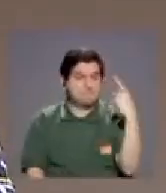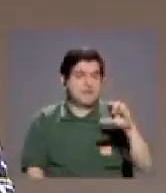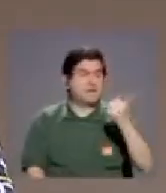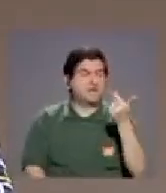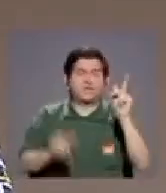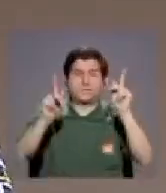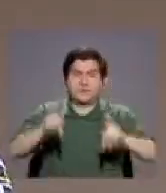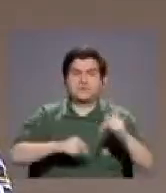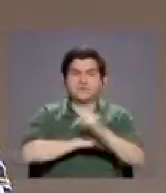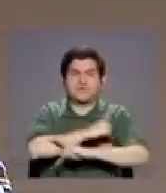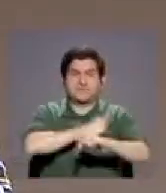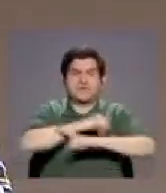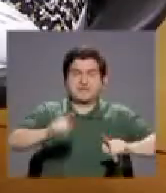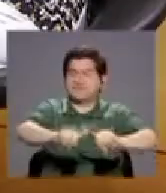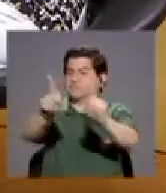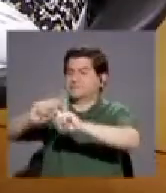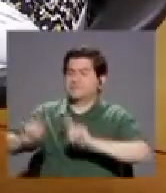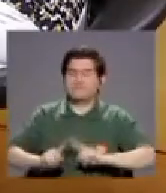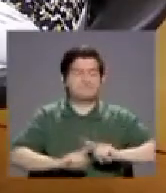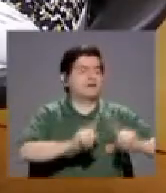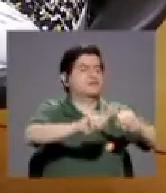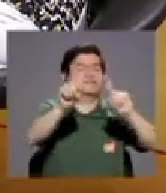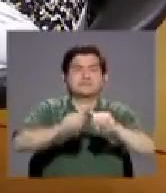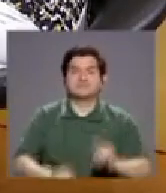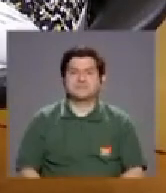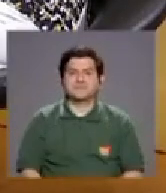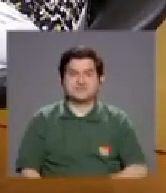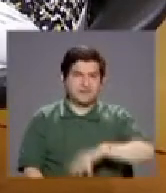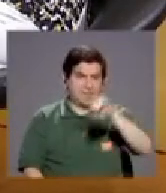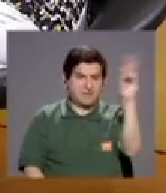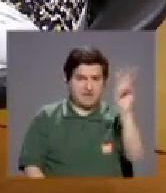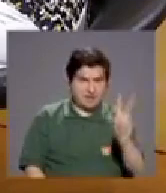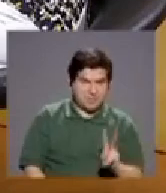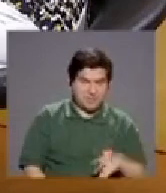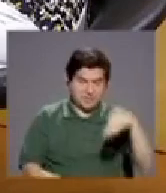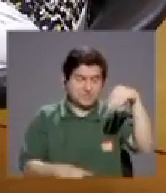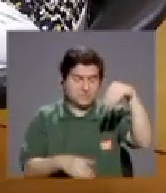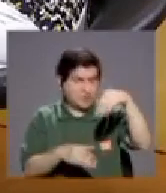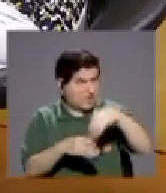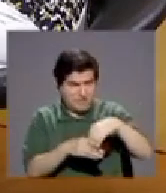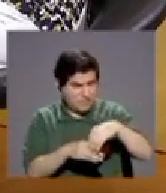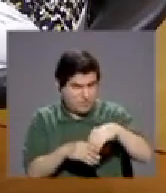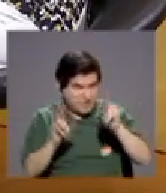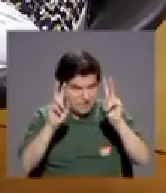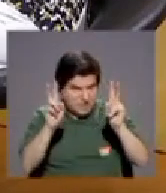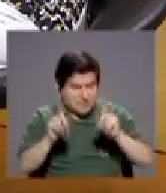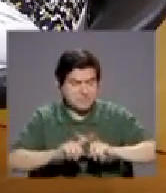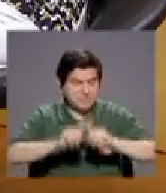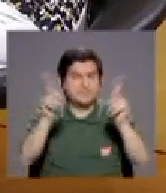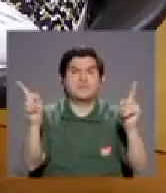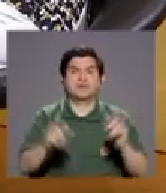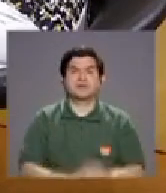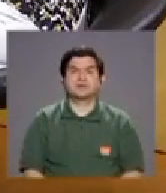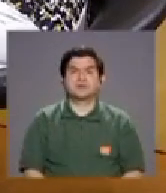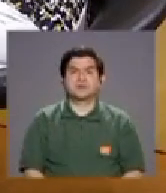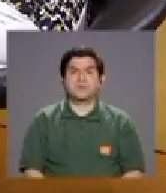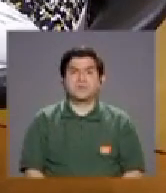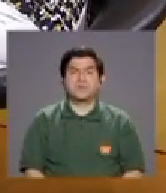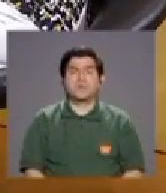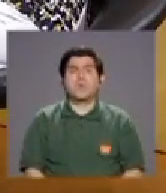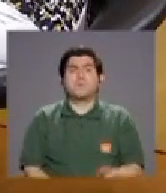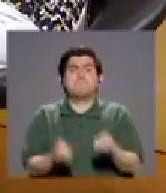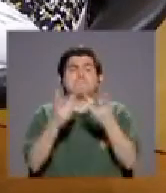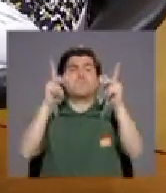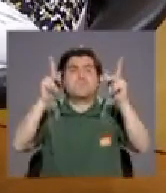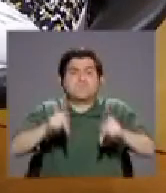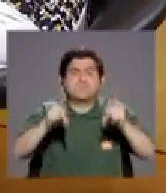demás países. Sí, y Venezuela, sin entrar en el tema de Venezuela, por supuesto, pero la oleada de venezolanos